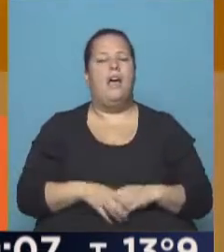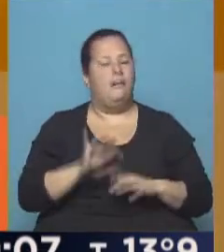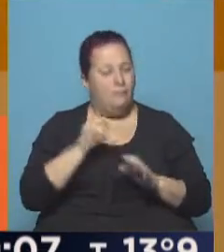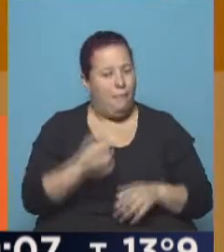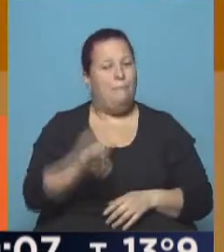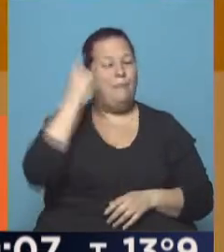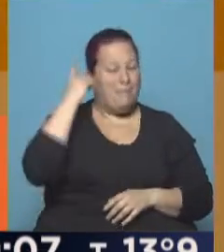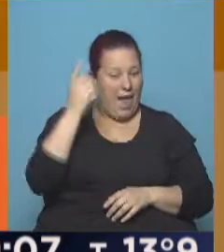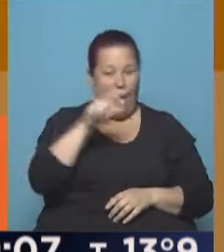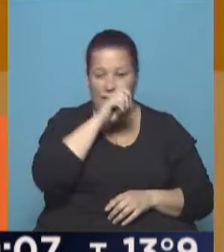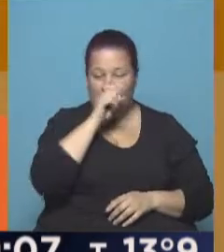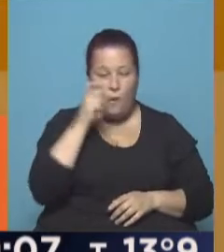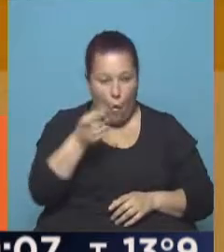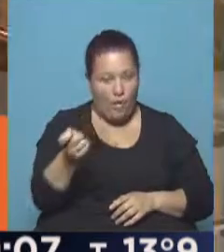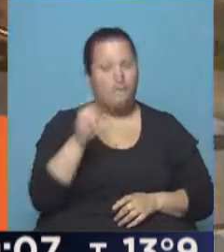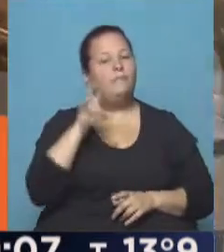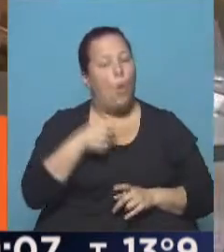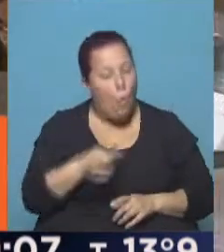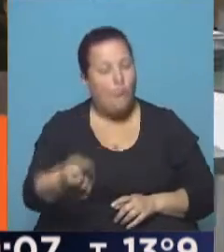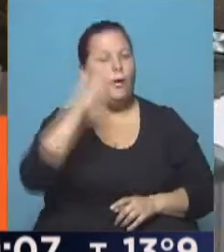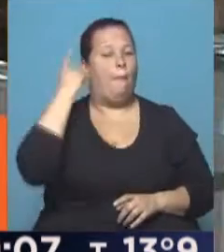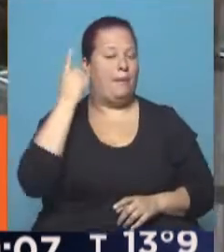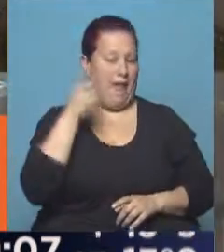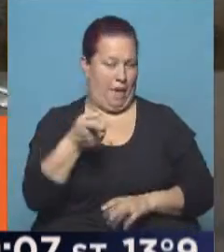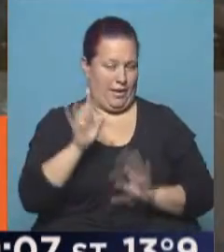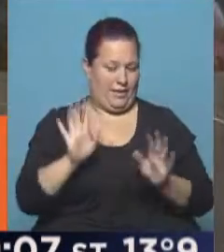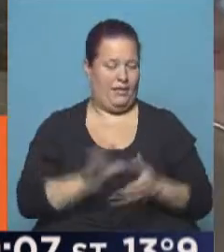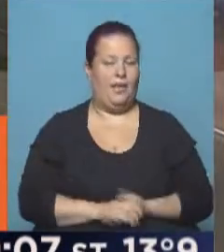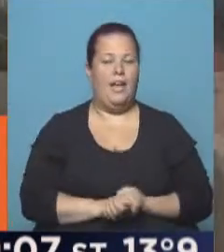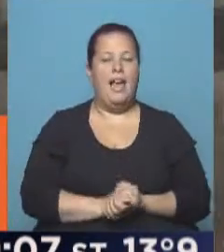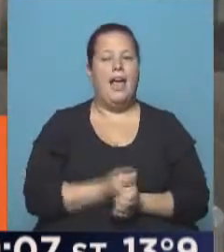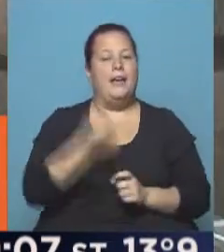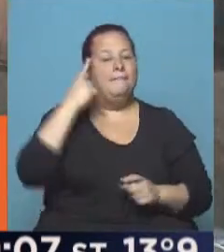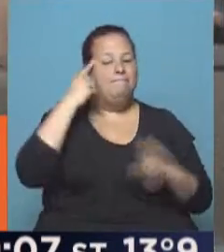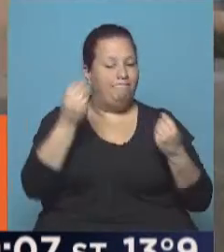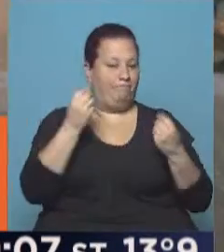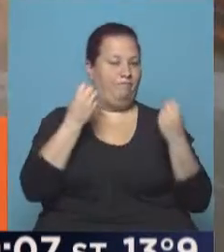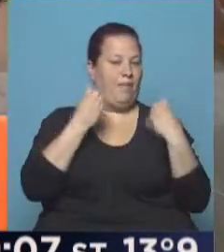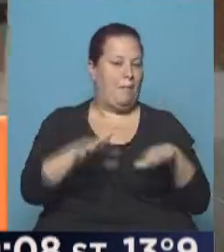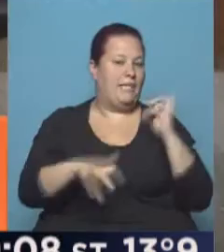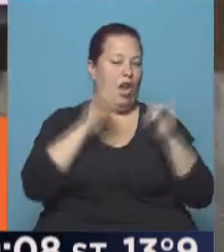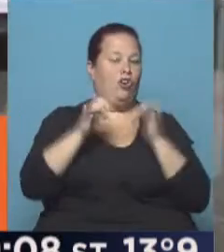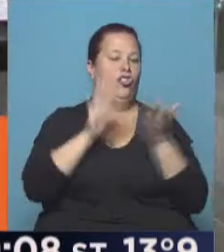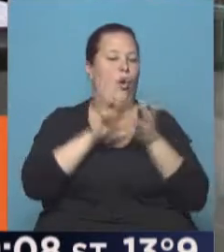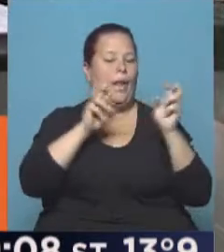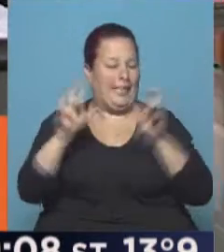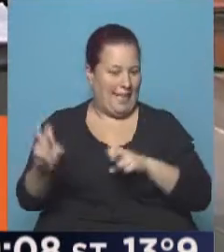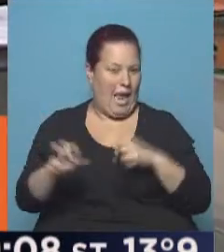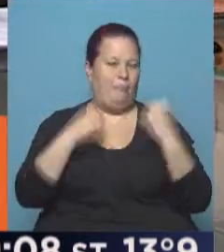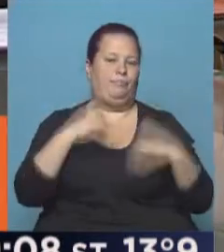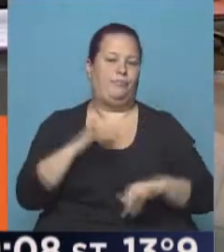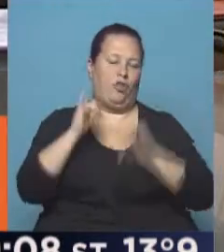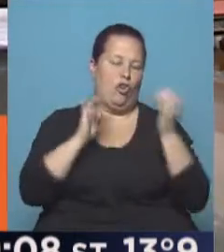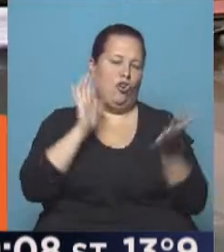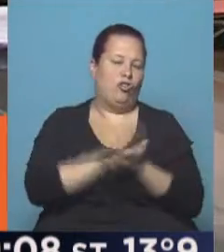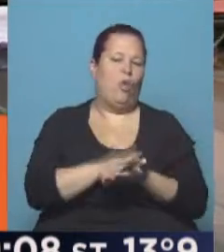Por primera vez allí, en este juicio. En este juicio es la primera vez que se pone en práctica, digamos. La idea es empezar a hablar de estos temas. Se empieza a hablar de